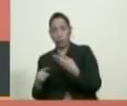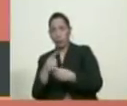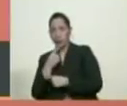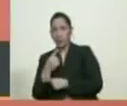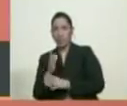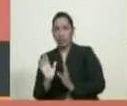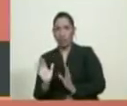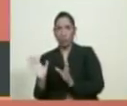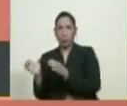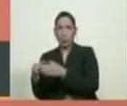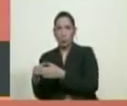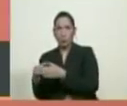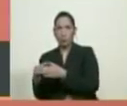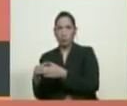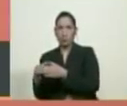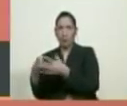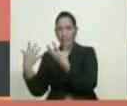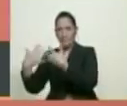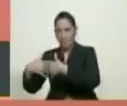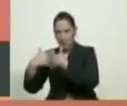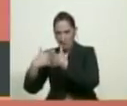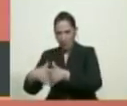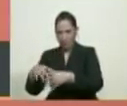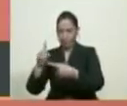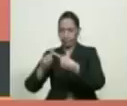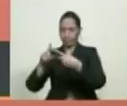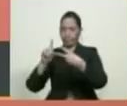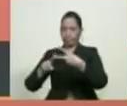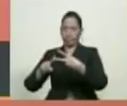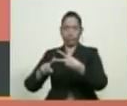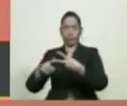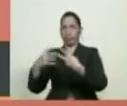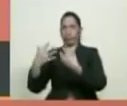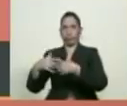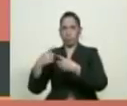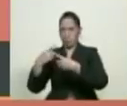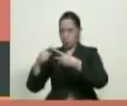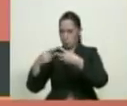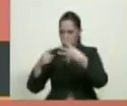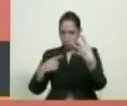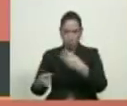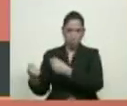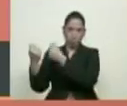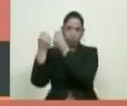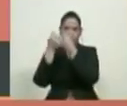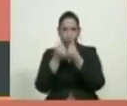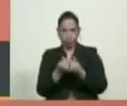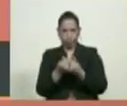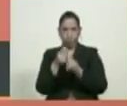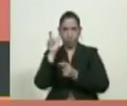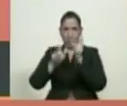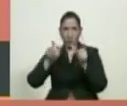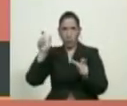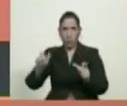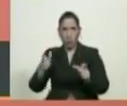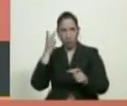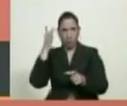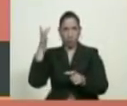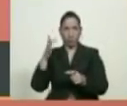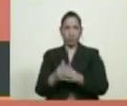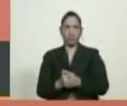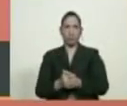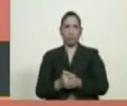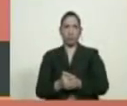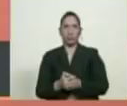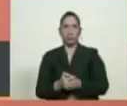he escuchado yo, a empresarios, a industriales, a economistas. Por más que el señor